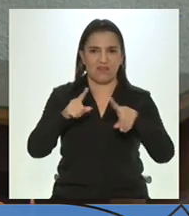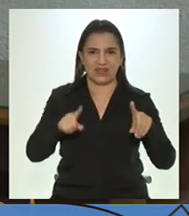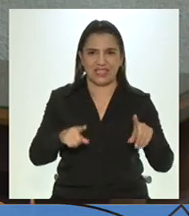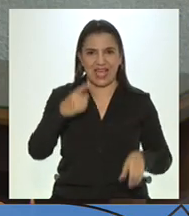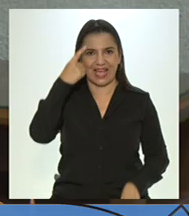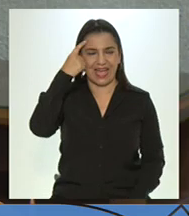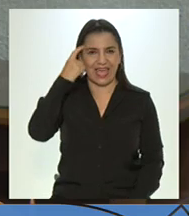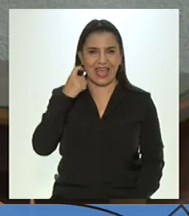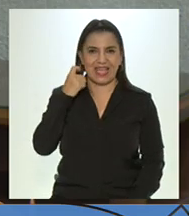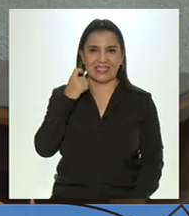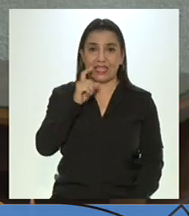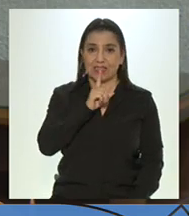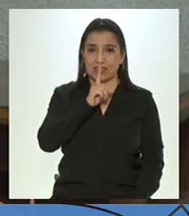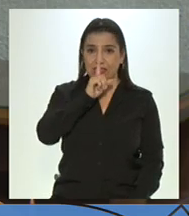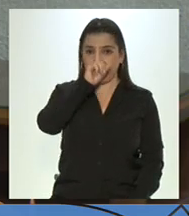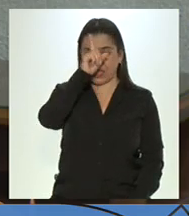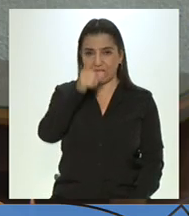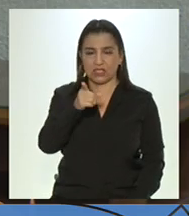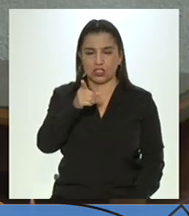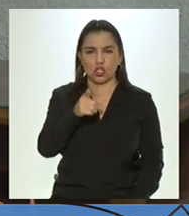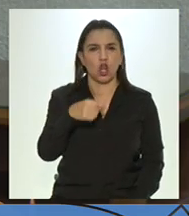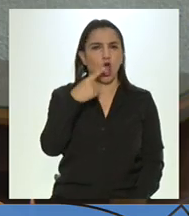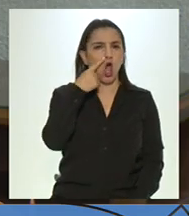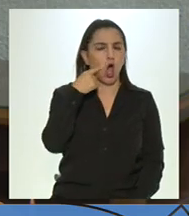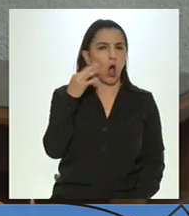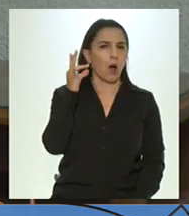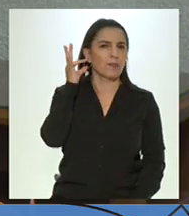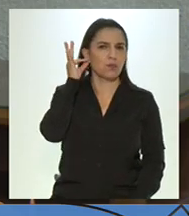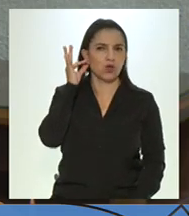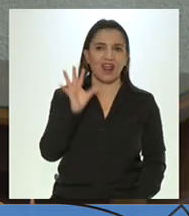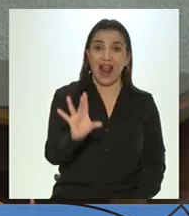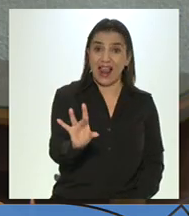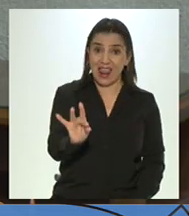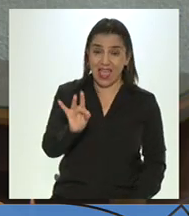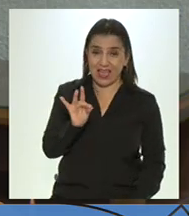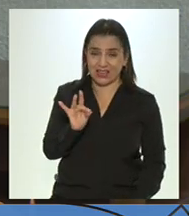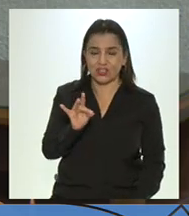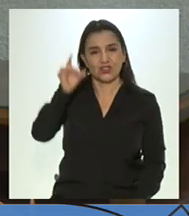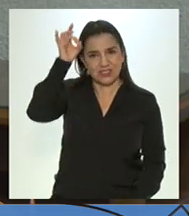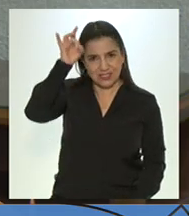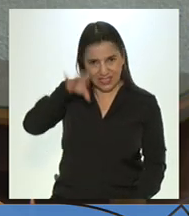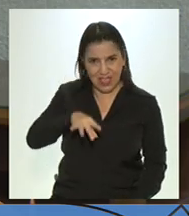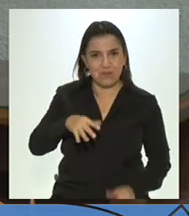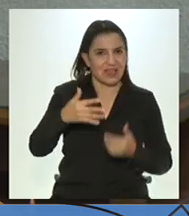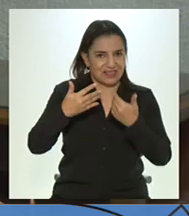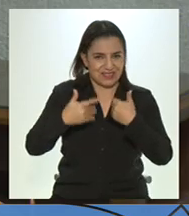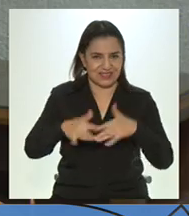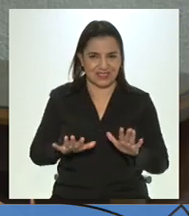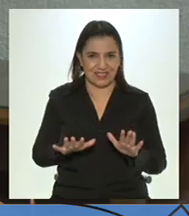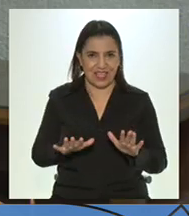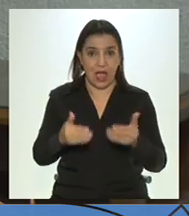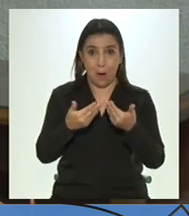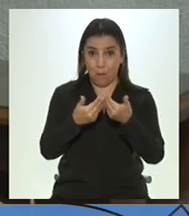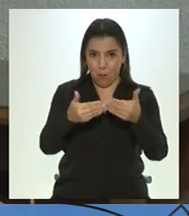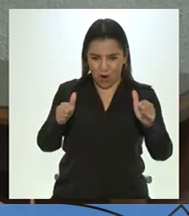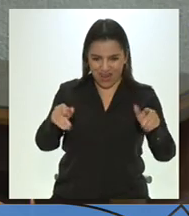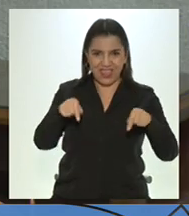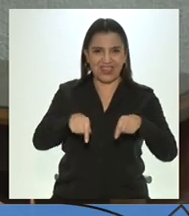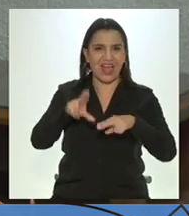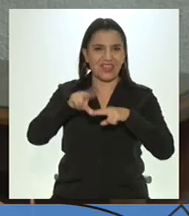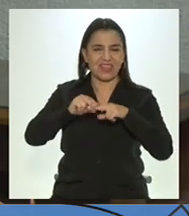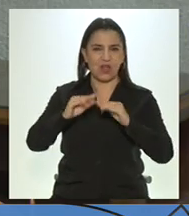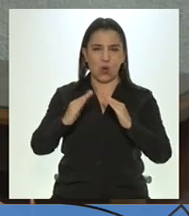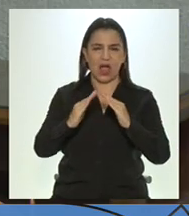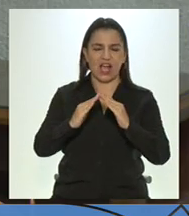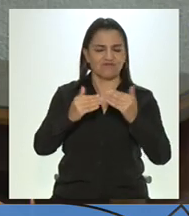hombres y mujeres convencionales que sean electos sepan desde ella que las puertas de esta antigua casa se